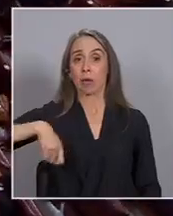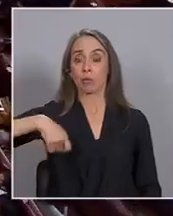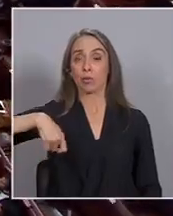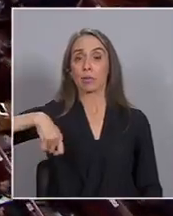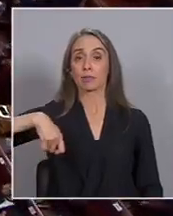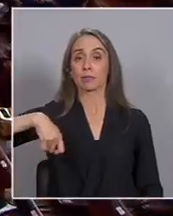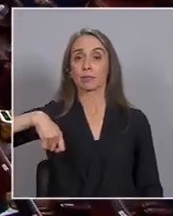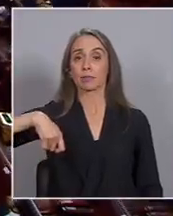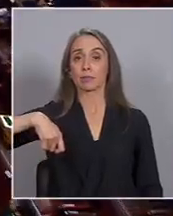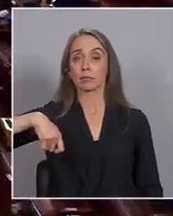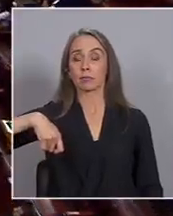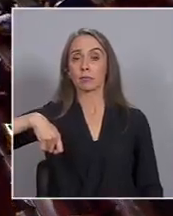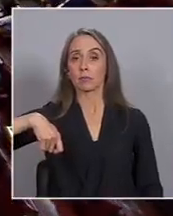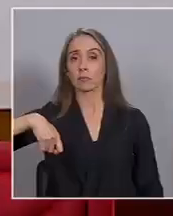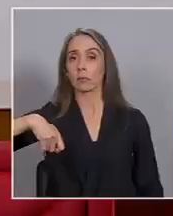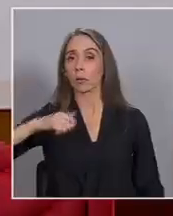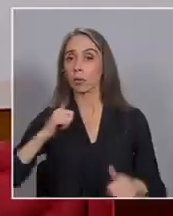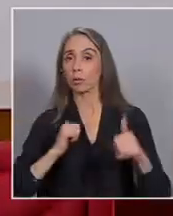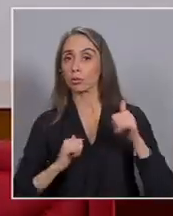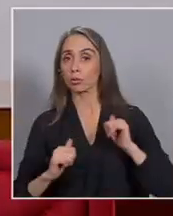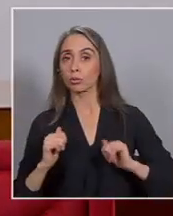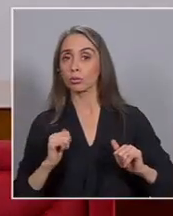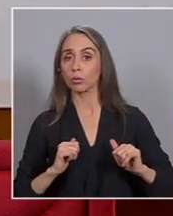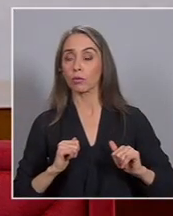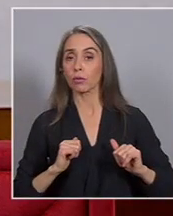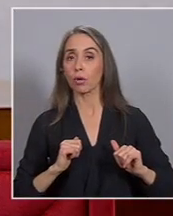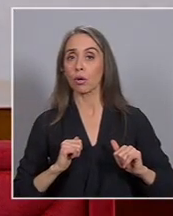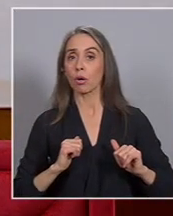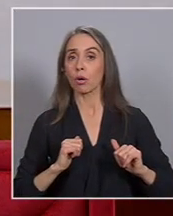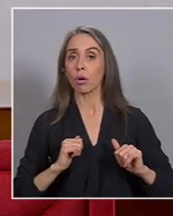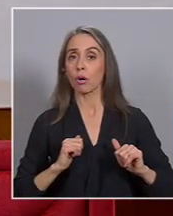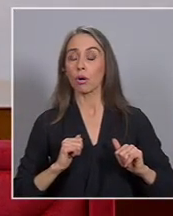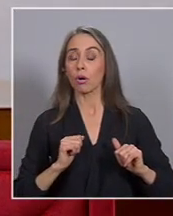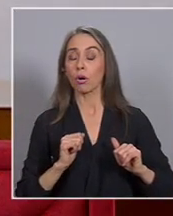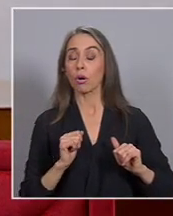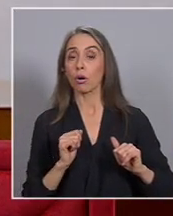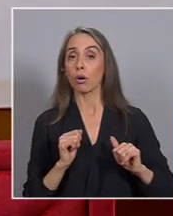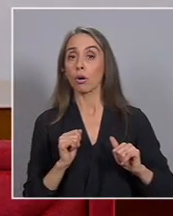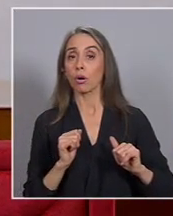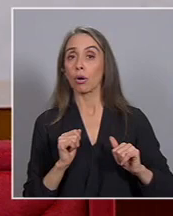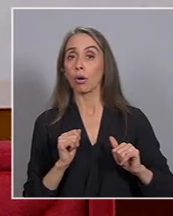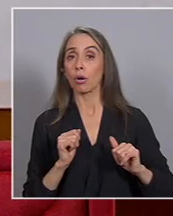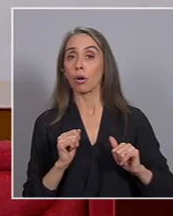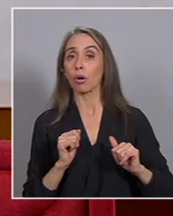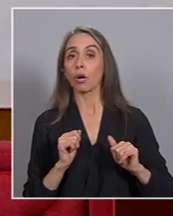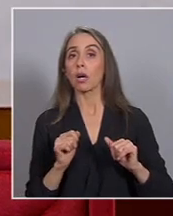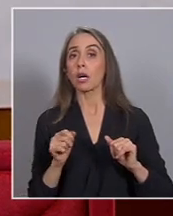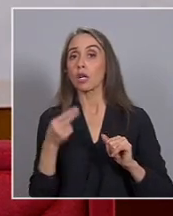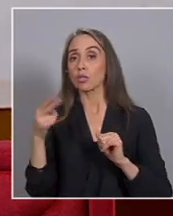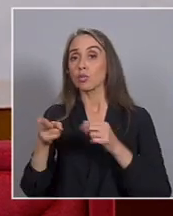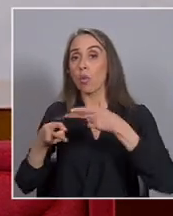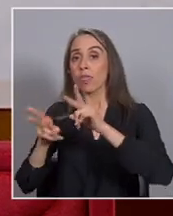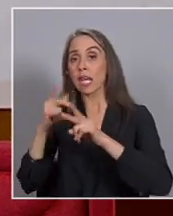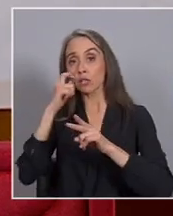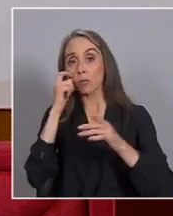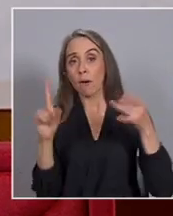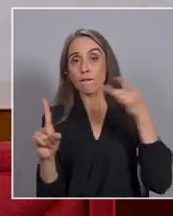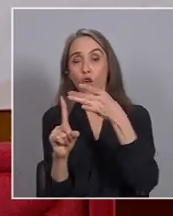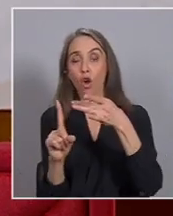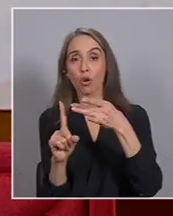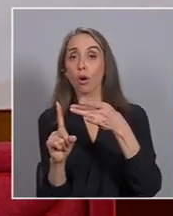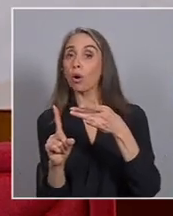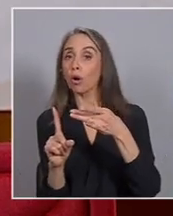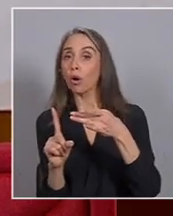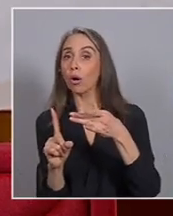que sufrió una gravísima violación a sus derechos humanos, que la